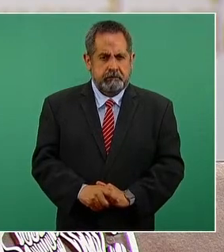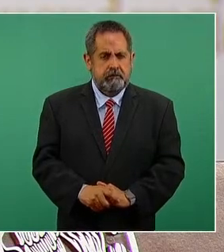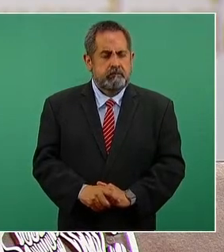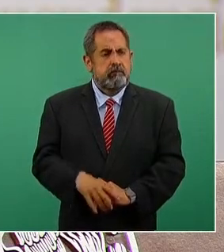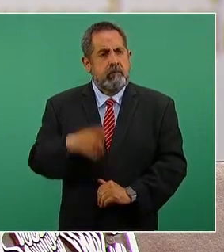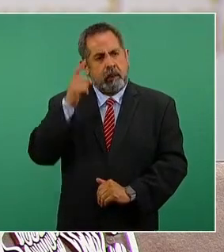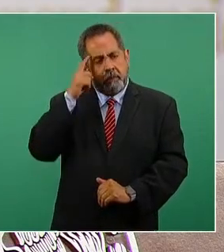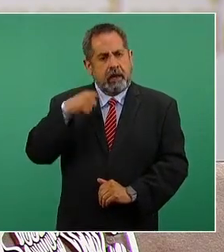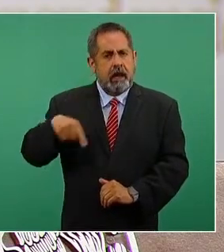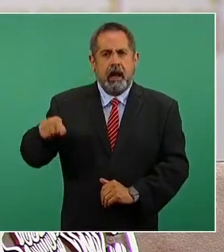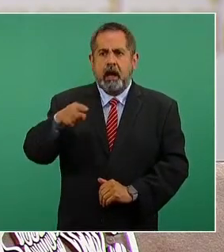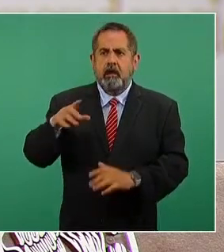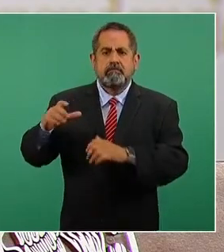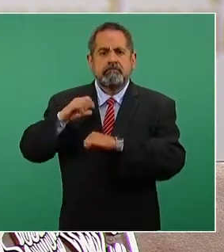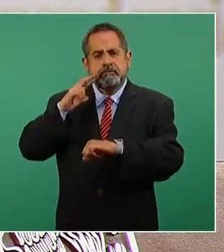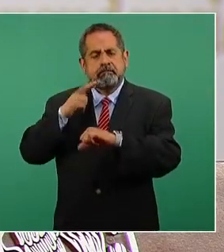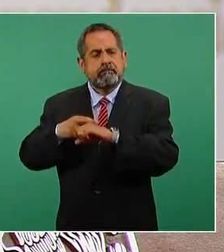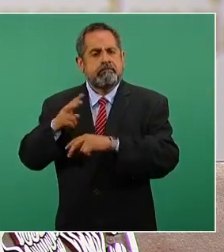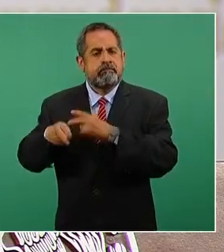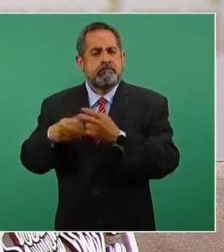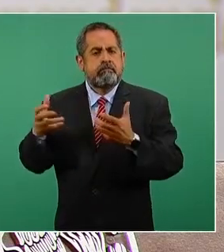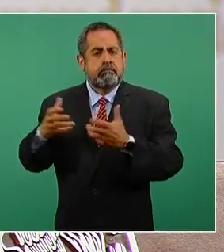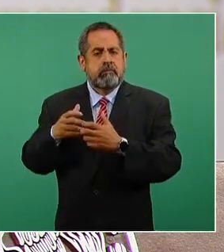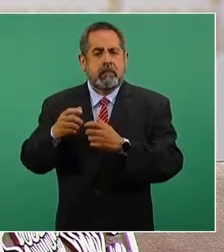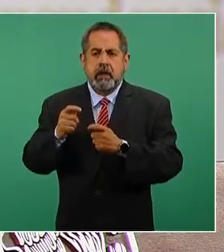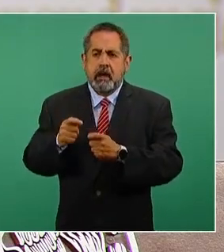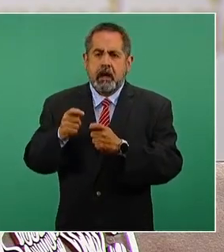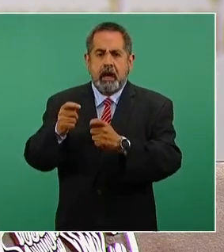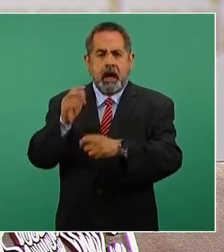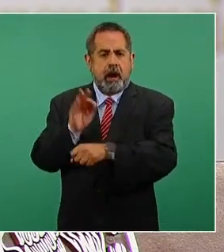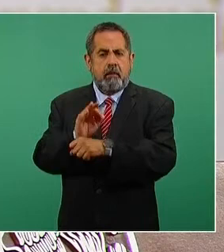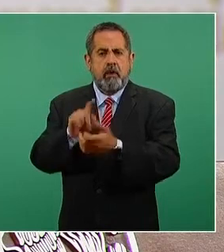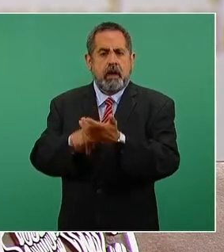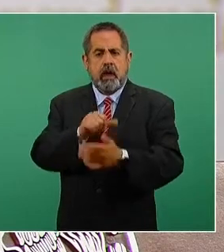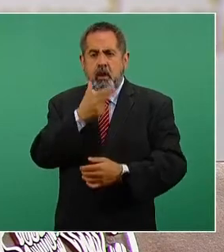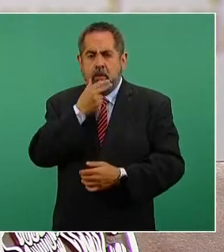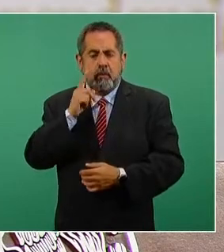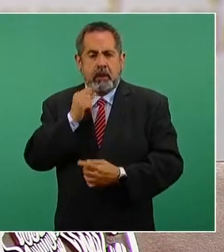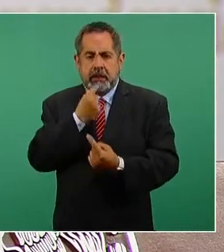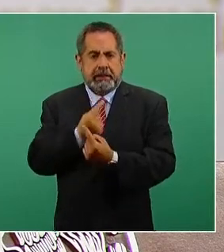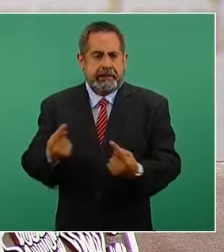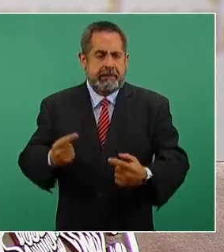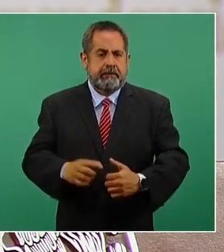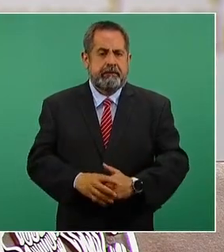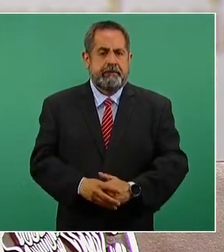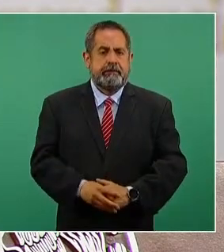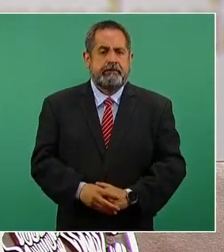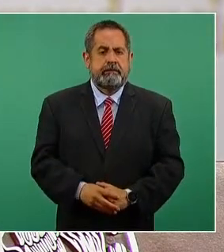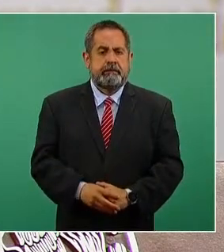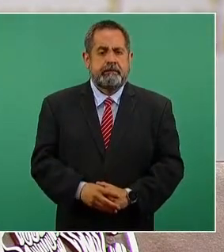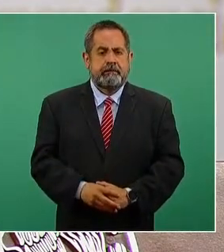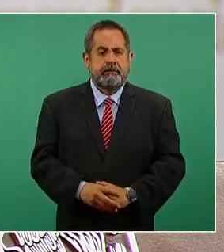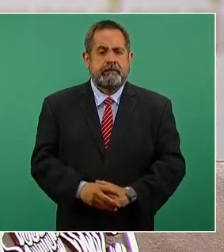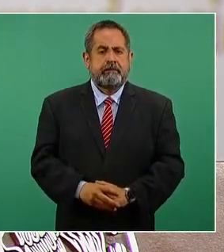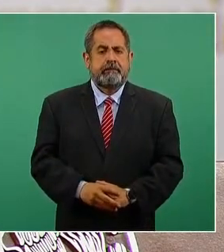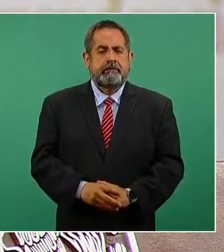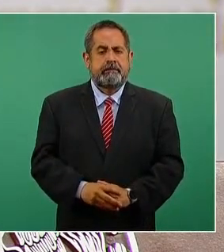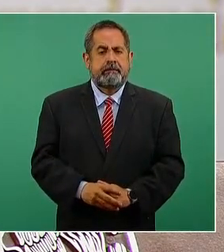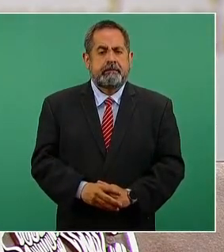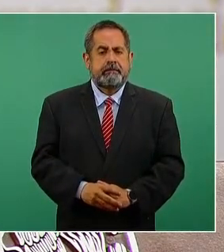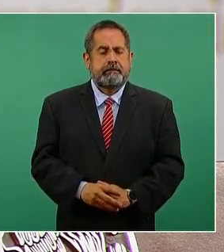de la agencia que llevamos a cabo en favor de las mujeres y las niñas. It was sharpened by